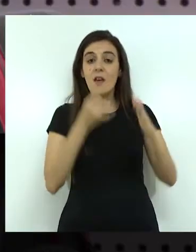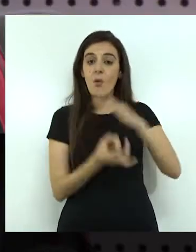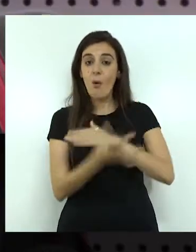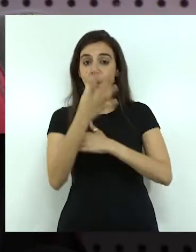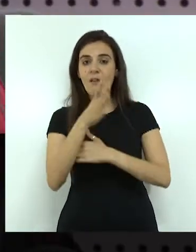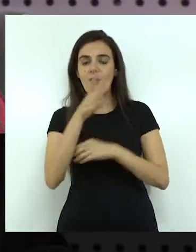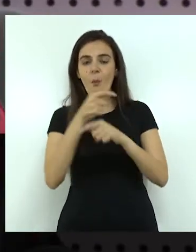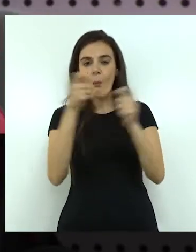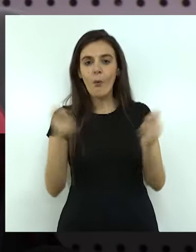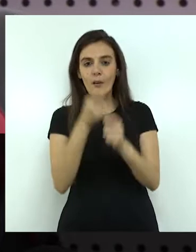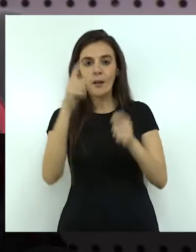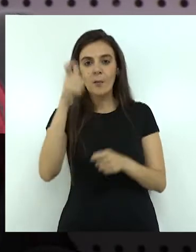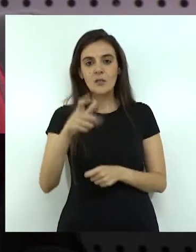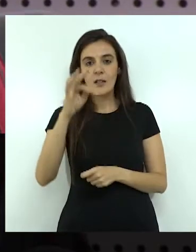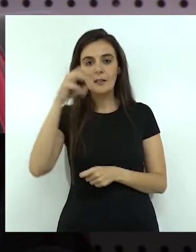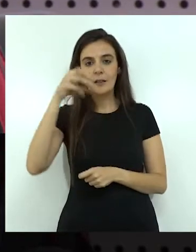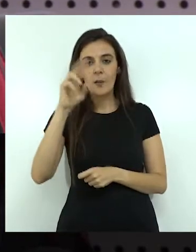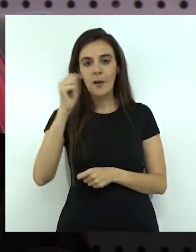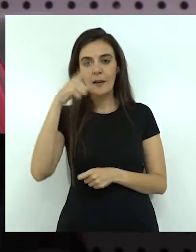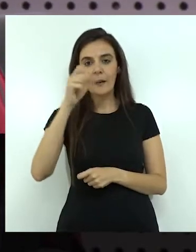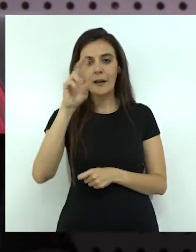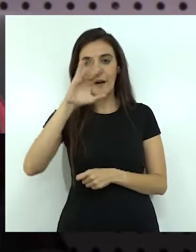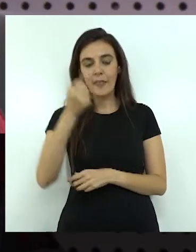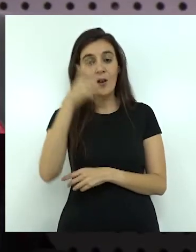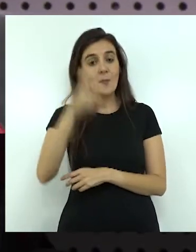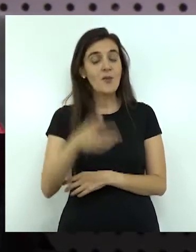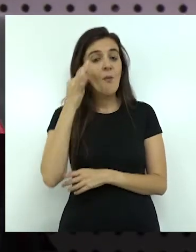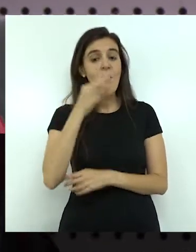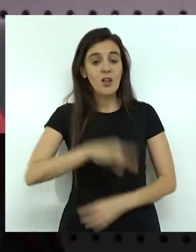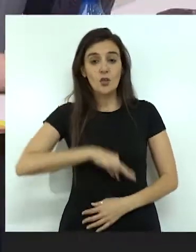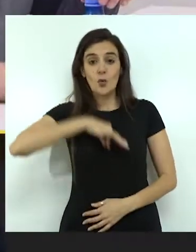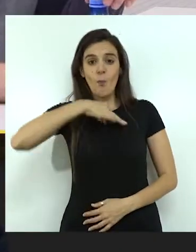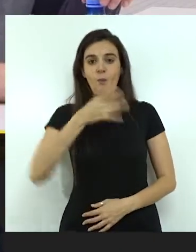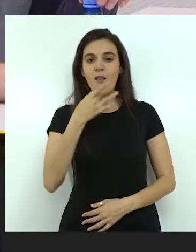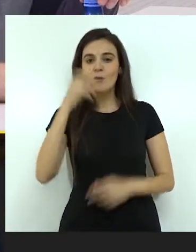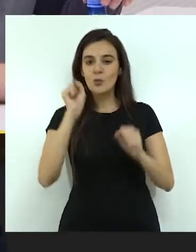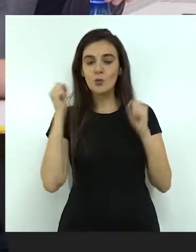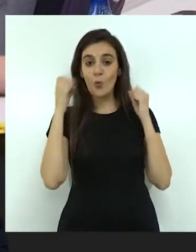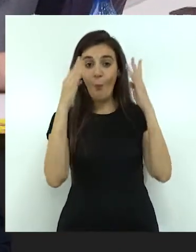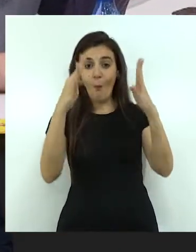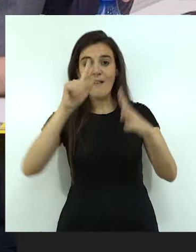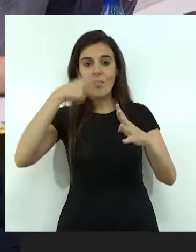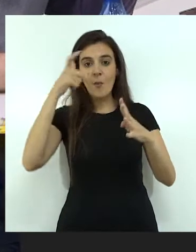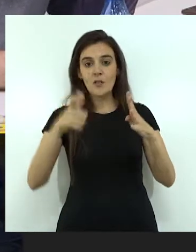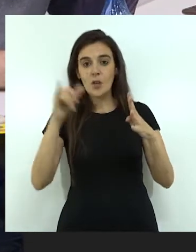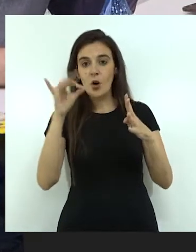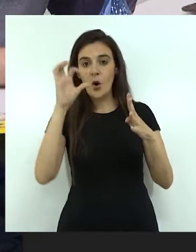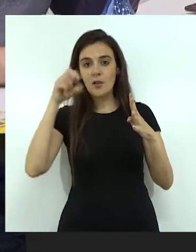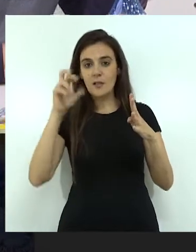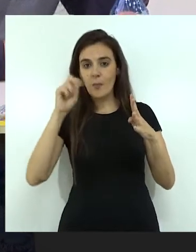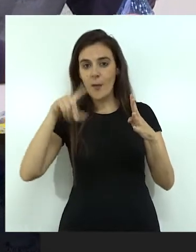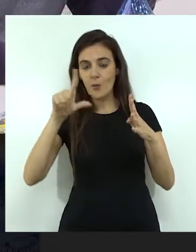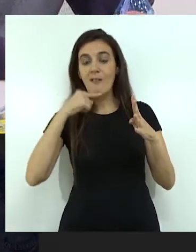una publicación de tamara garcía cámara es una amante de la espiritualidad y de la magia y tras hablar con josé manuel pérez rivera se